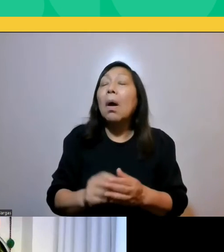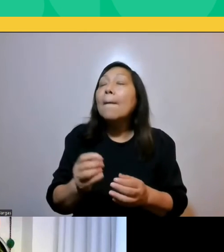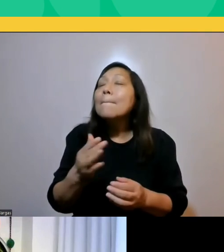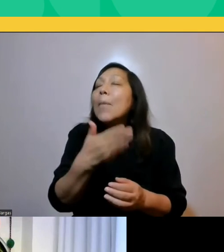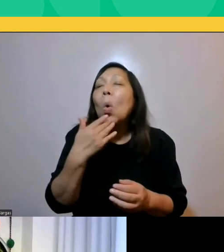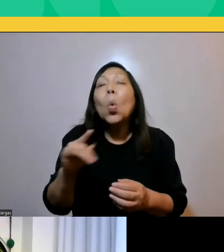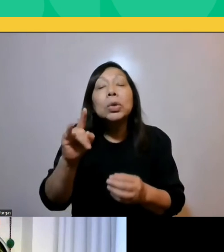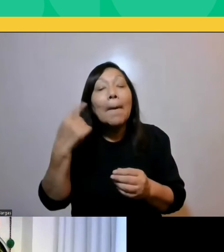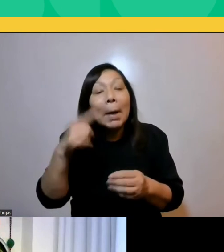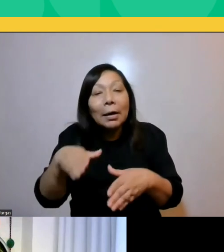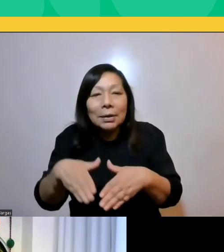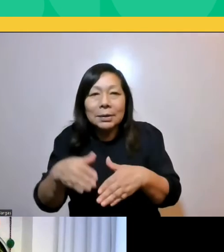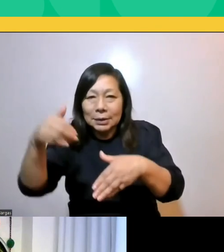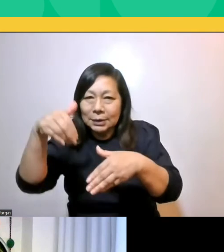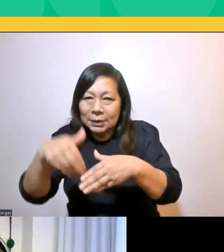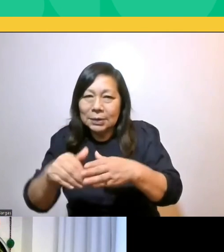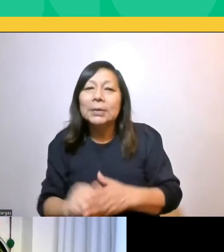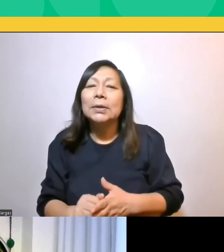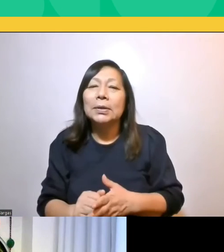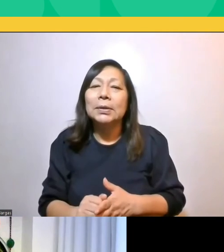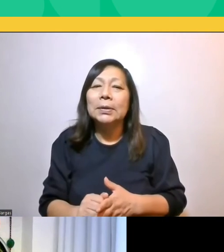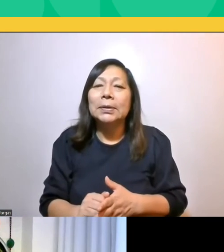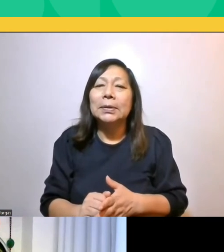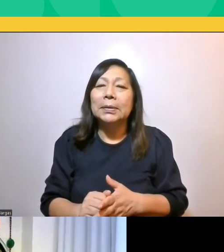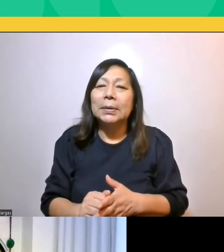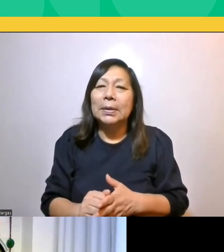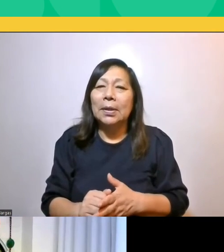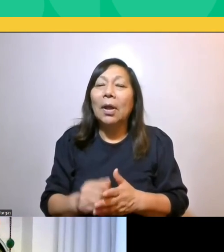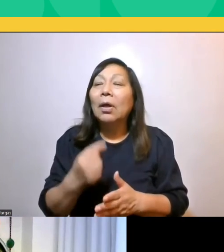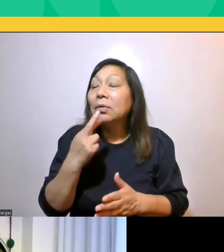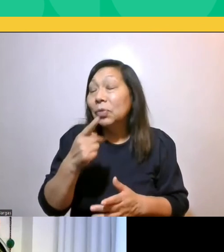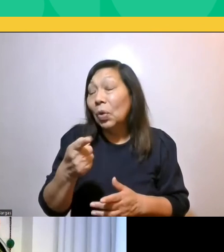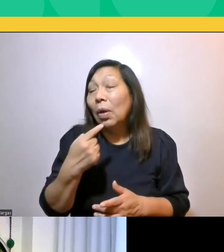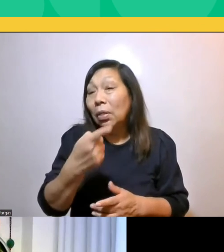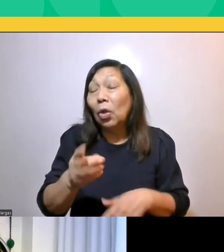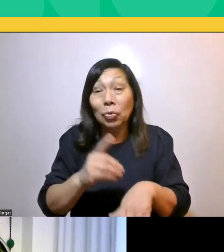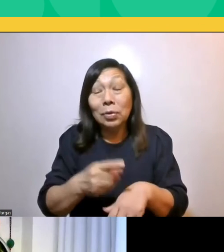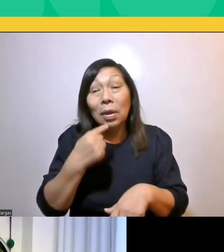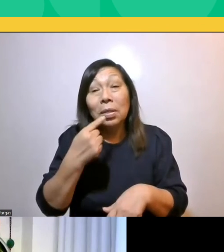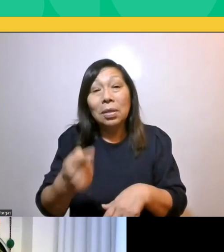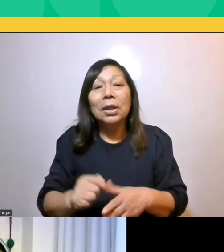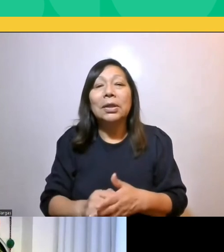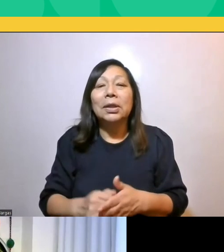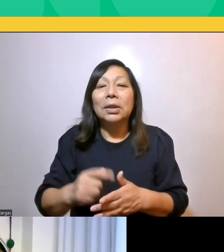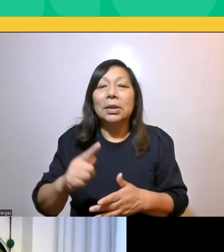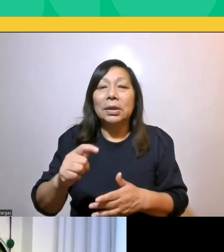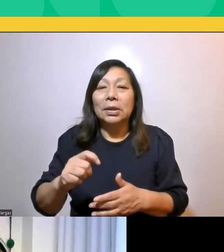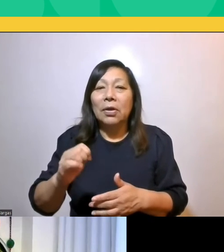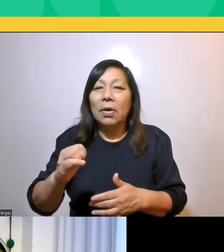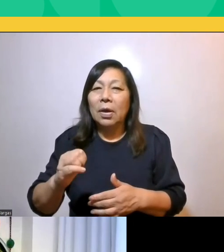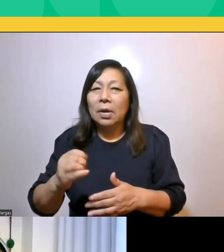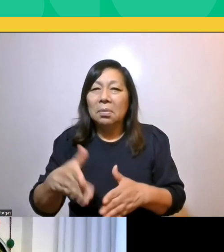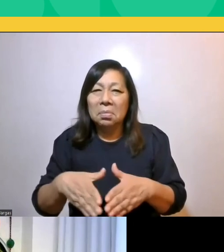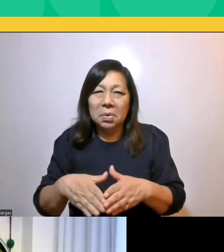adecuado. Dentro de algunas opciones que yo recomiendo son el Activon Fem y el Eucerin íntimo,